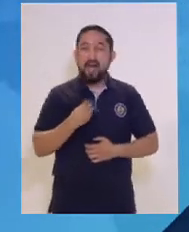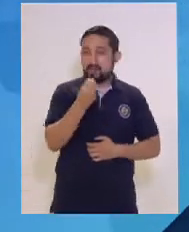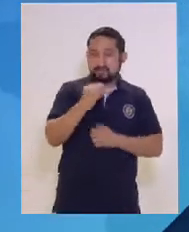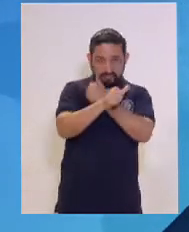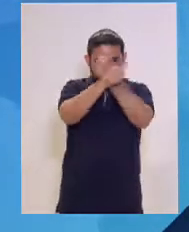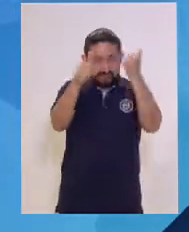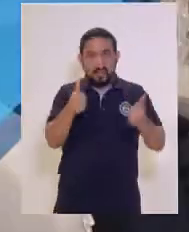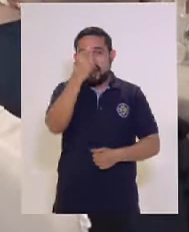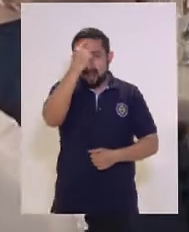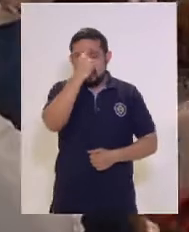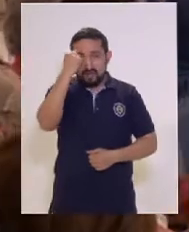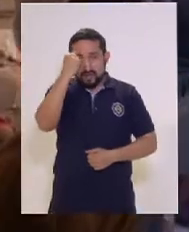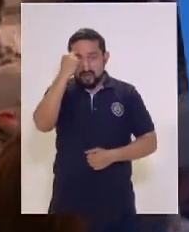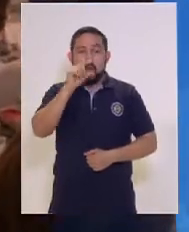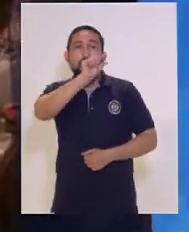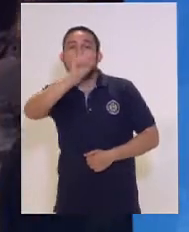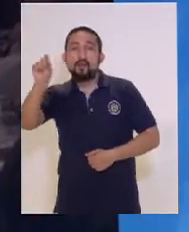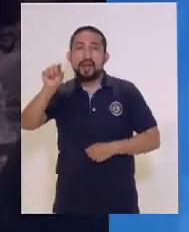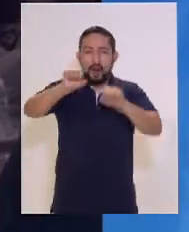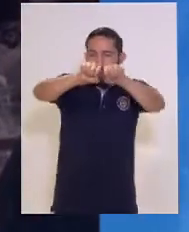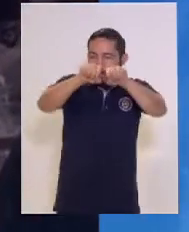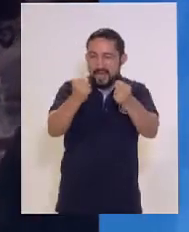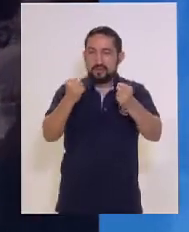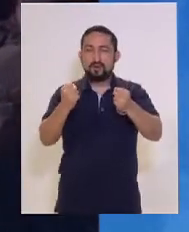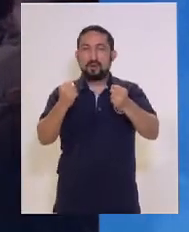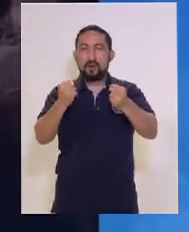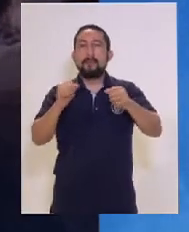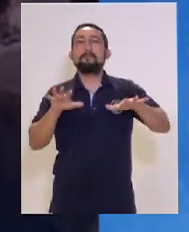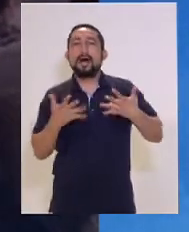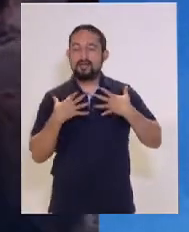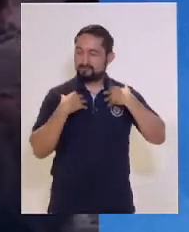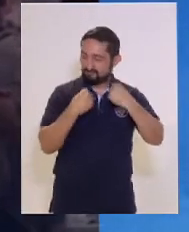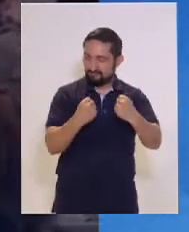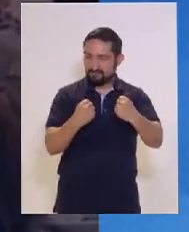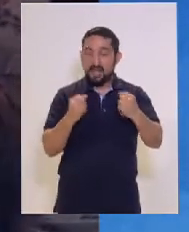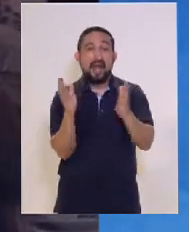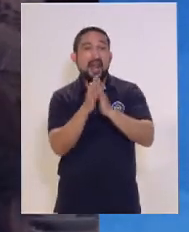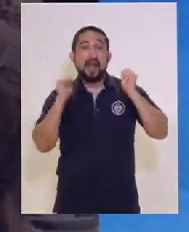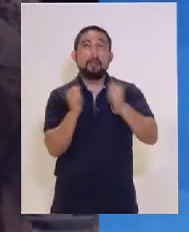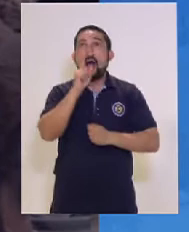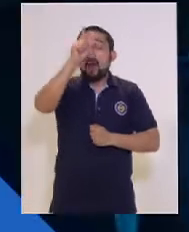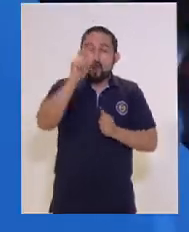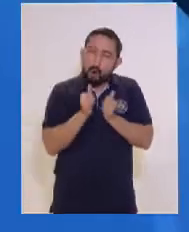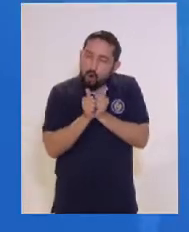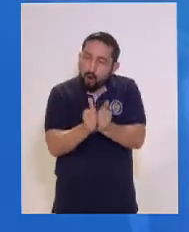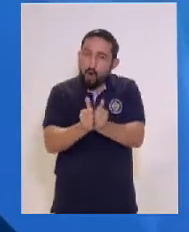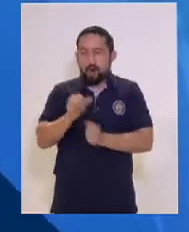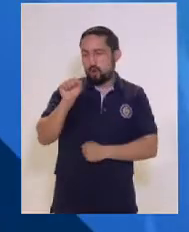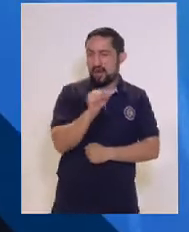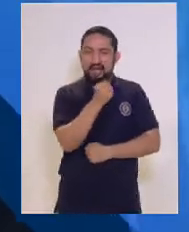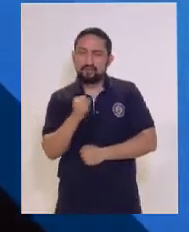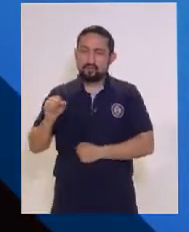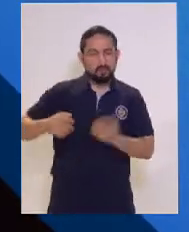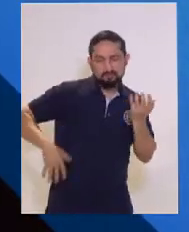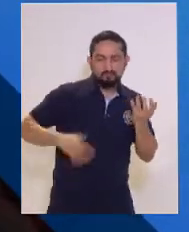su desayuno católico, rompiendo cadenas para ser sanos. Alabaremos a Dios junto a Dei